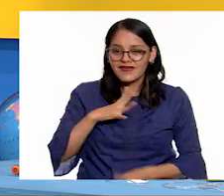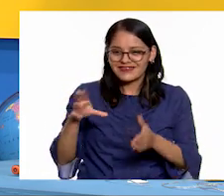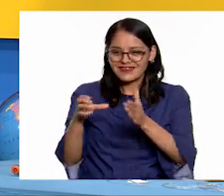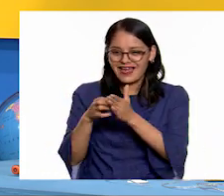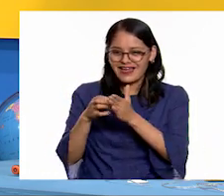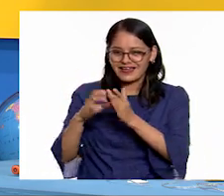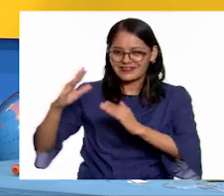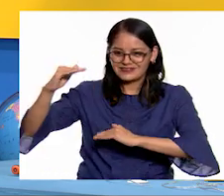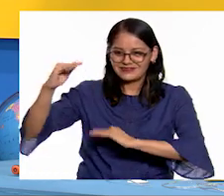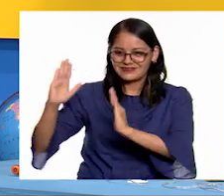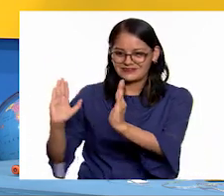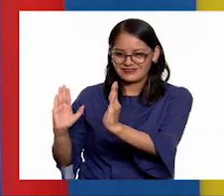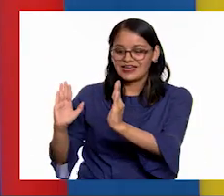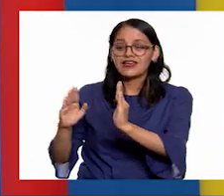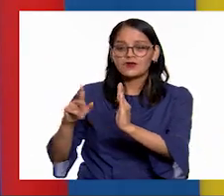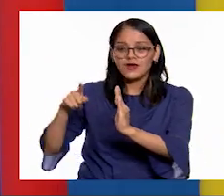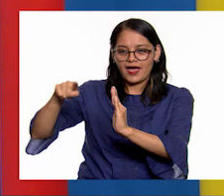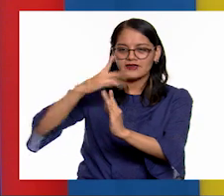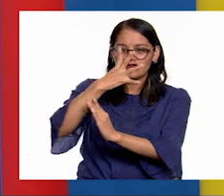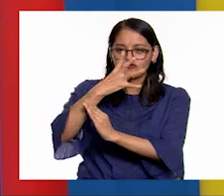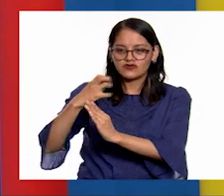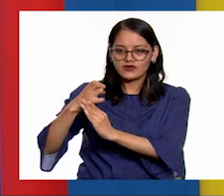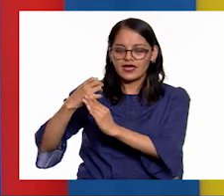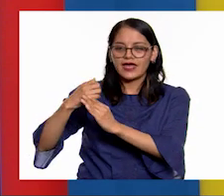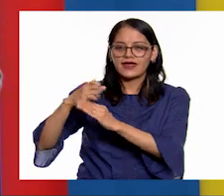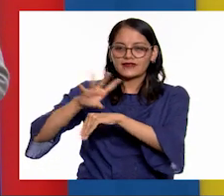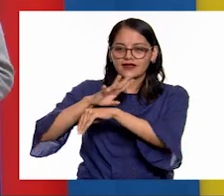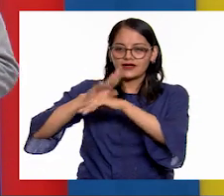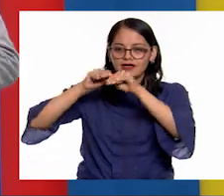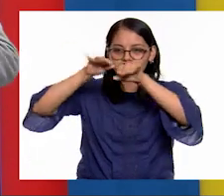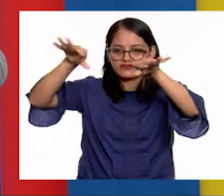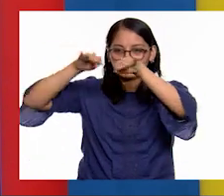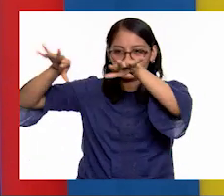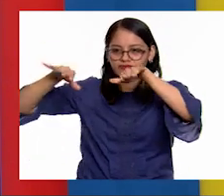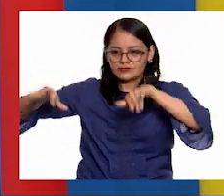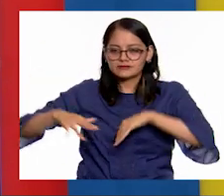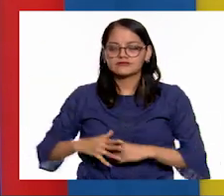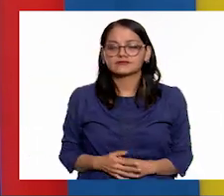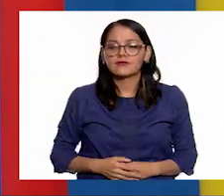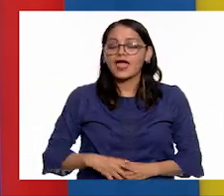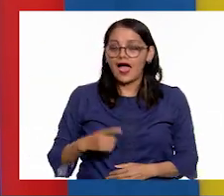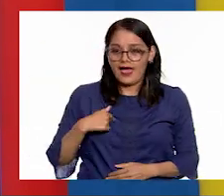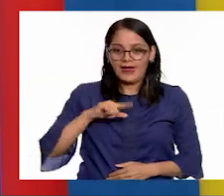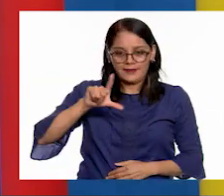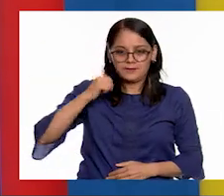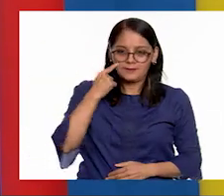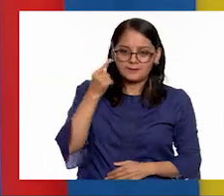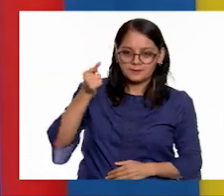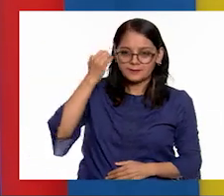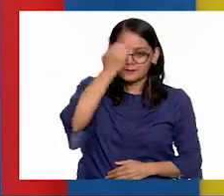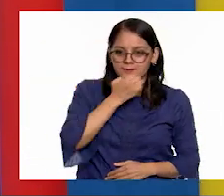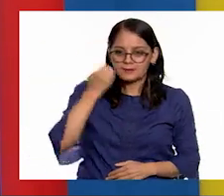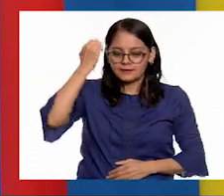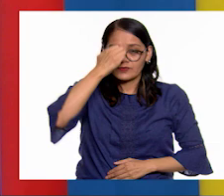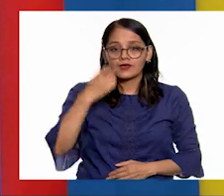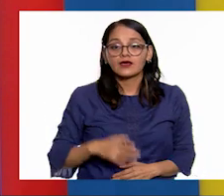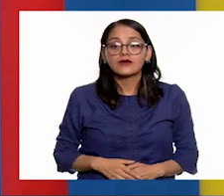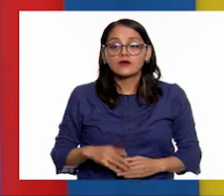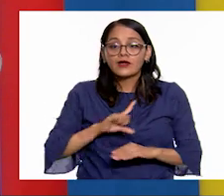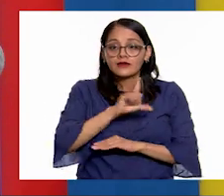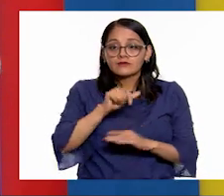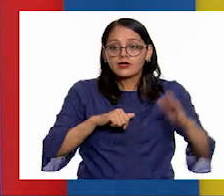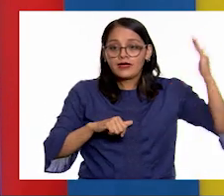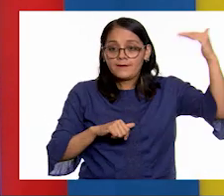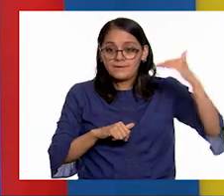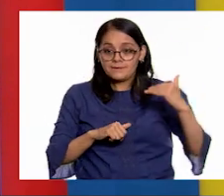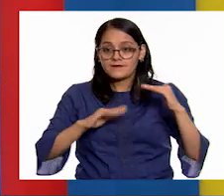de distribución en tu calle. Lo voy a checar, maestra. Entonces, ya que llegó a nuestras casas, los cables conductores